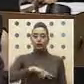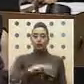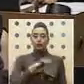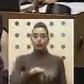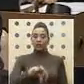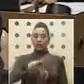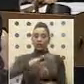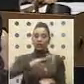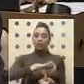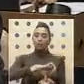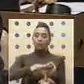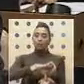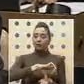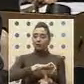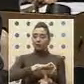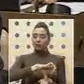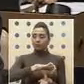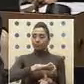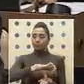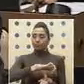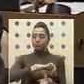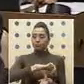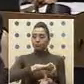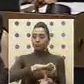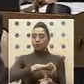un país